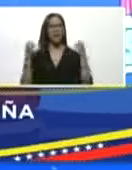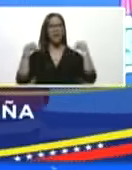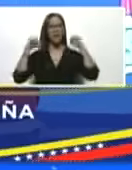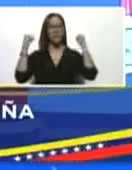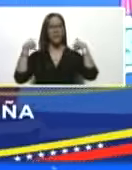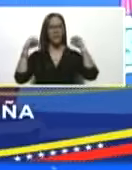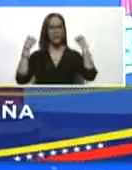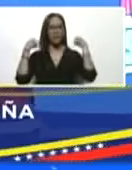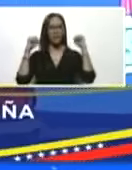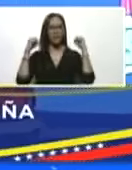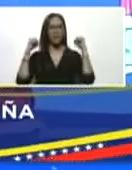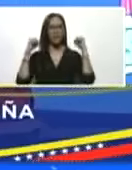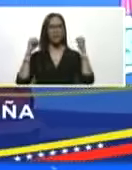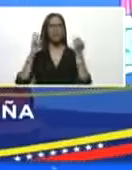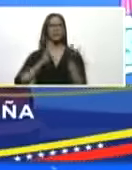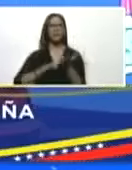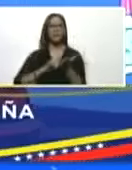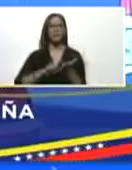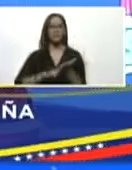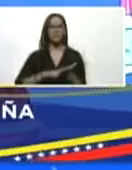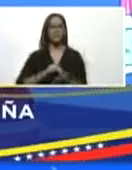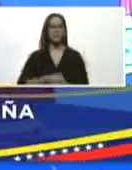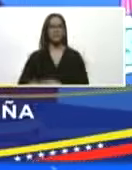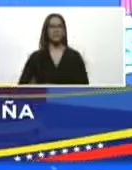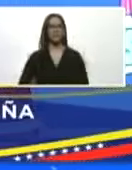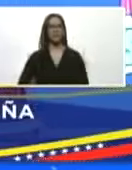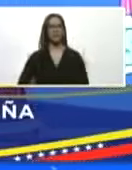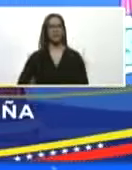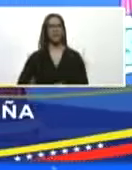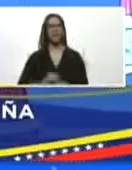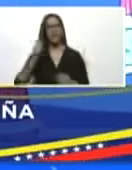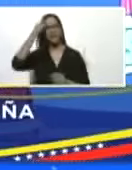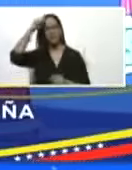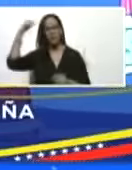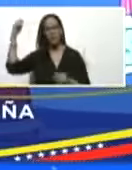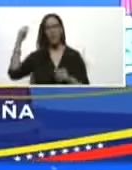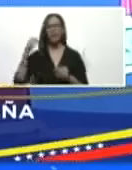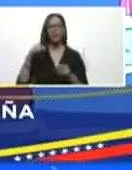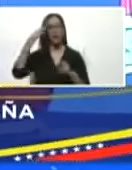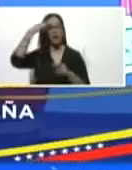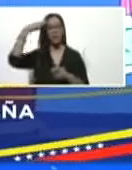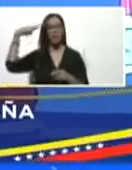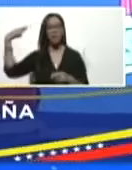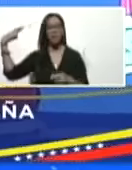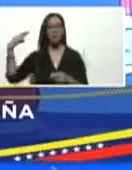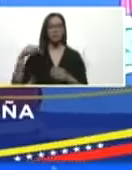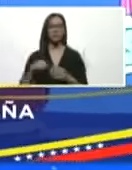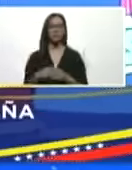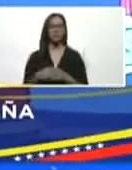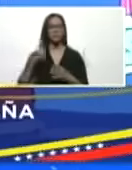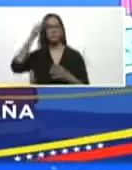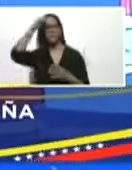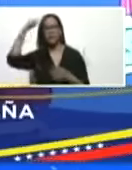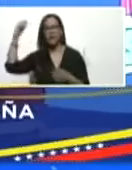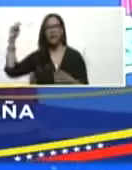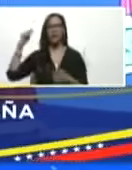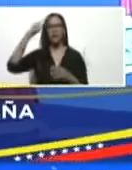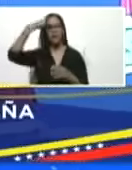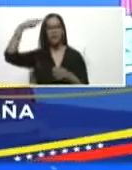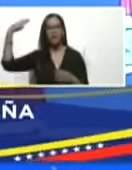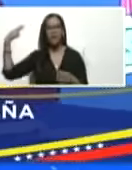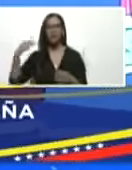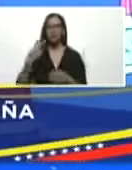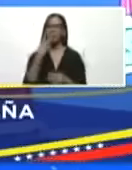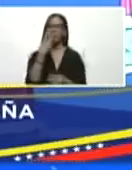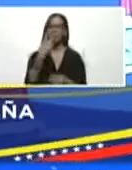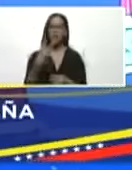práctica, de la realidad, a la teoría, a la reflexión, de la teoría, de la reflexión, de la